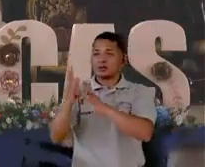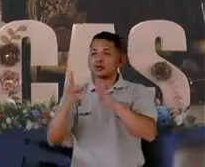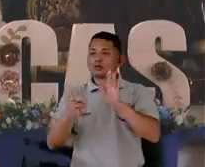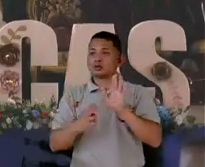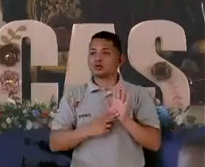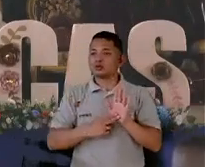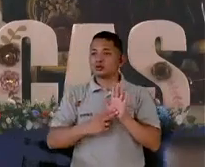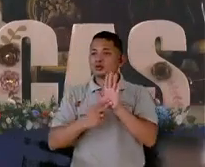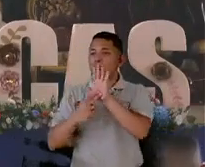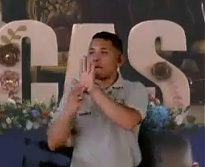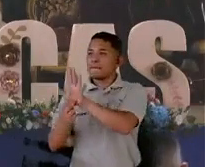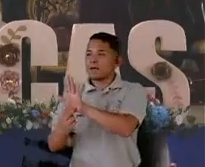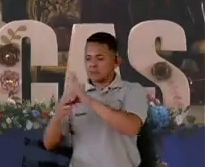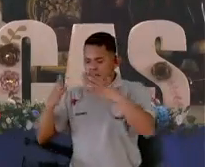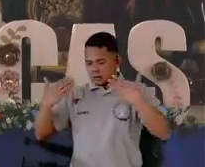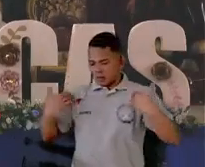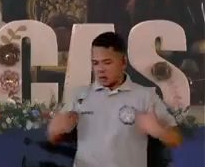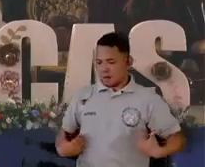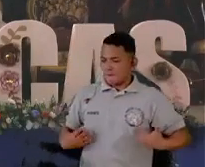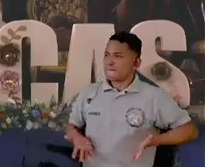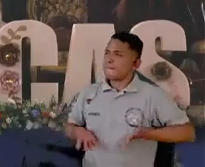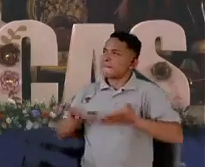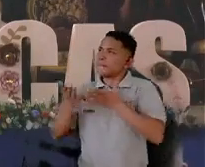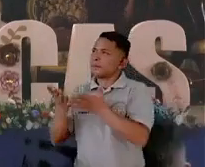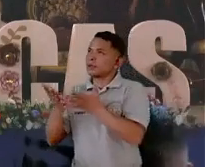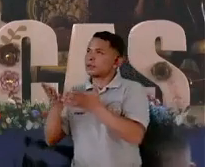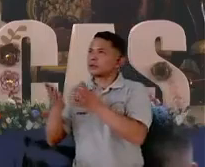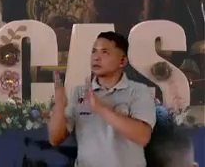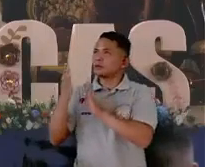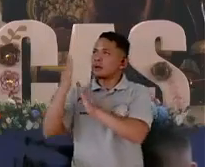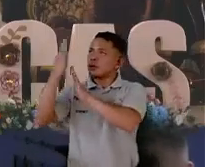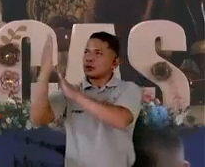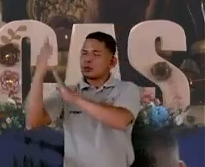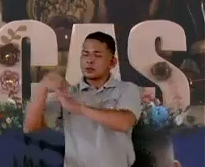presentamos una vez más delante de nuestro Dios.